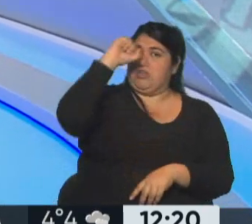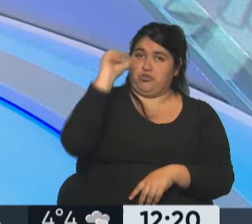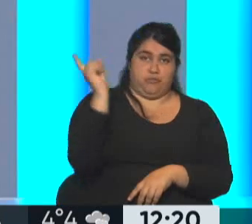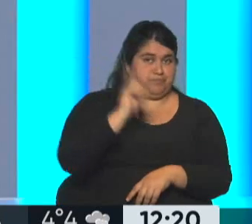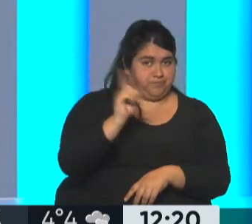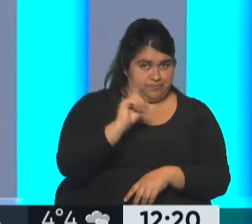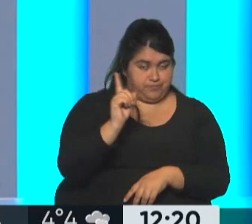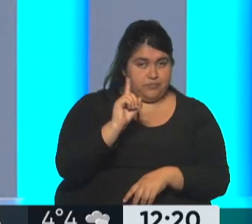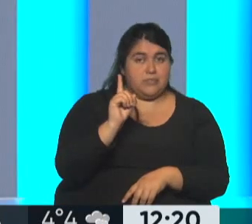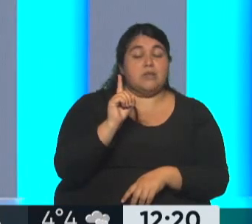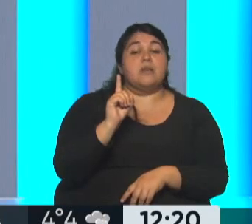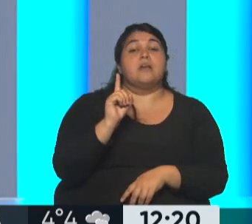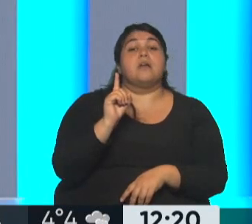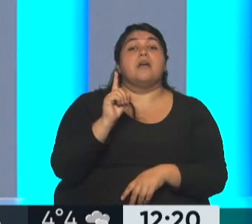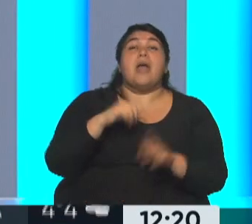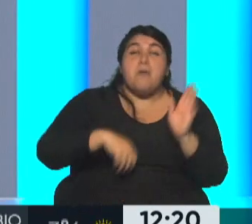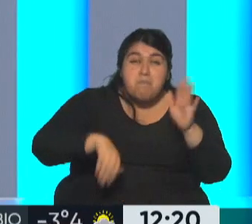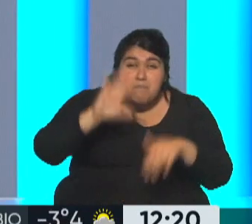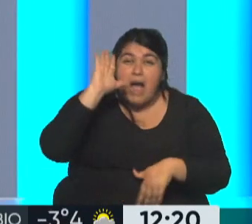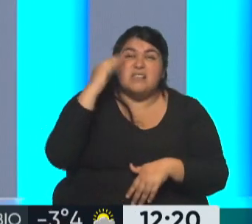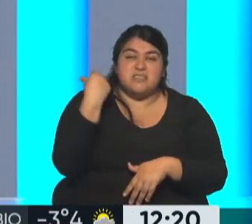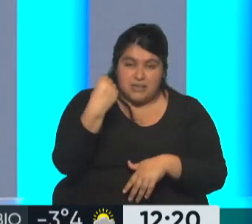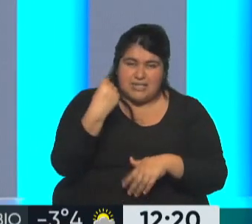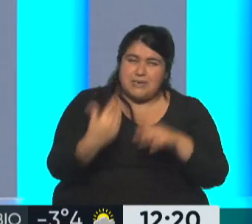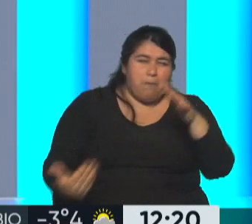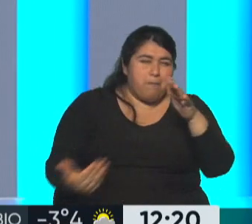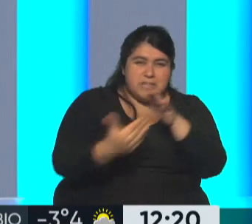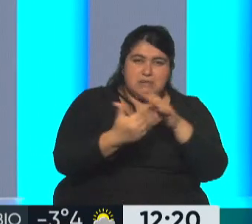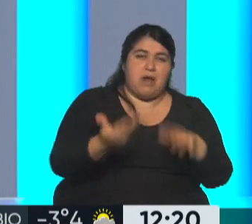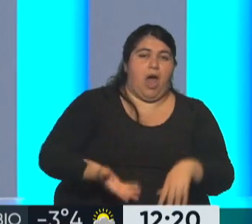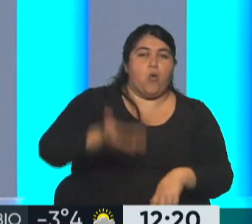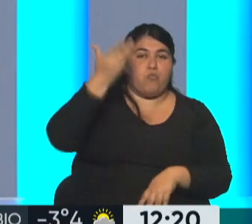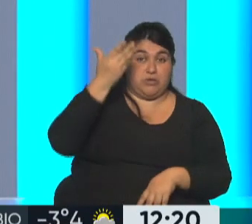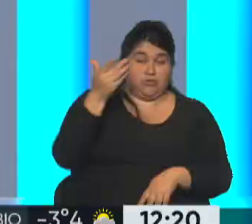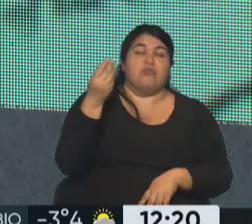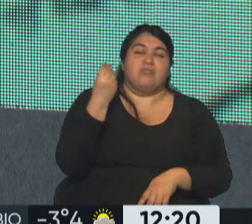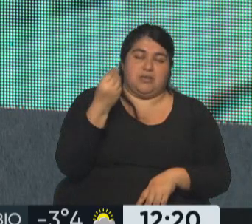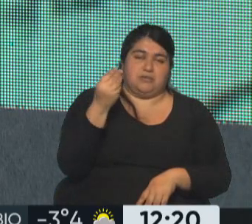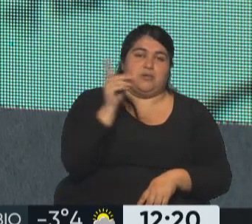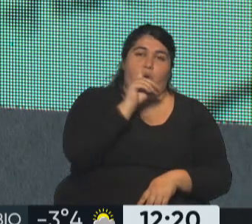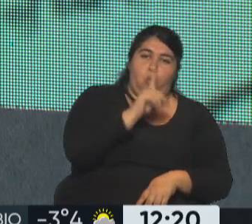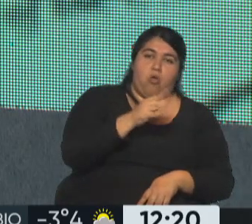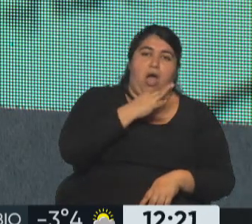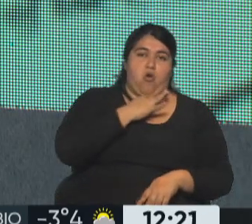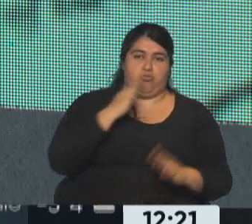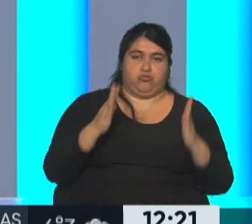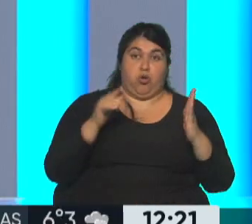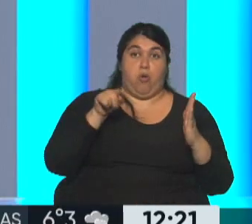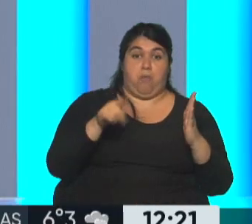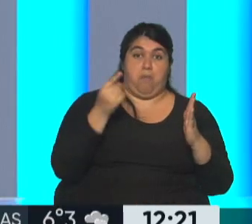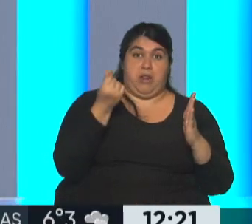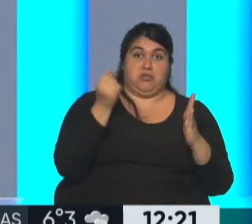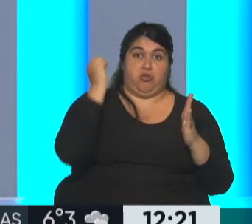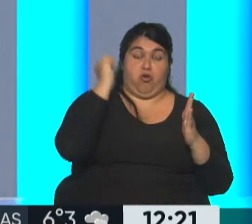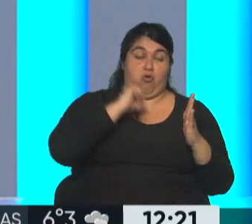es notable que el aumento mayor el aumento principal se dio entre julio y agosto en el caso de los dólares no vino